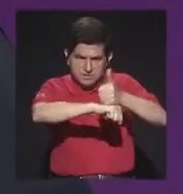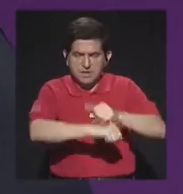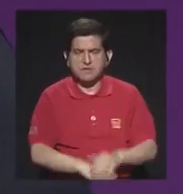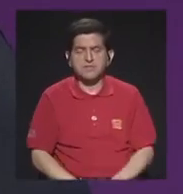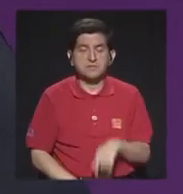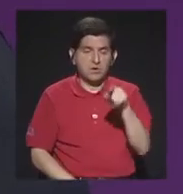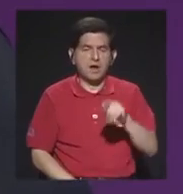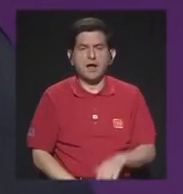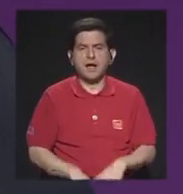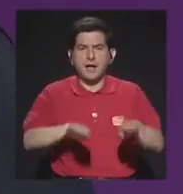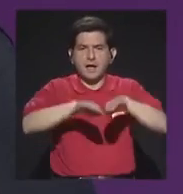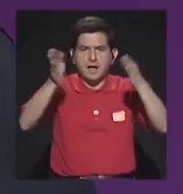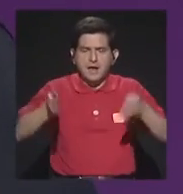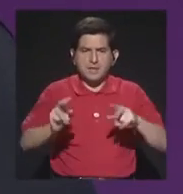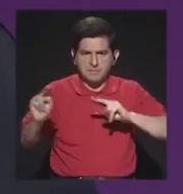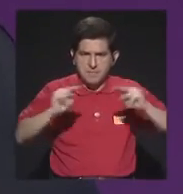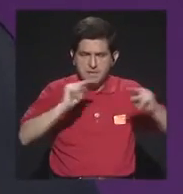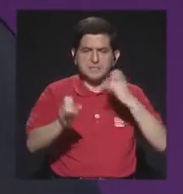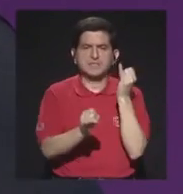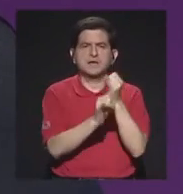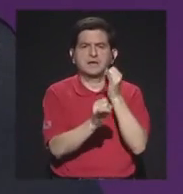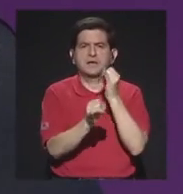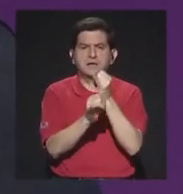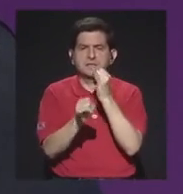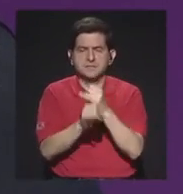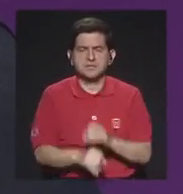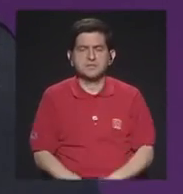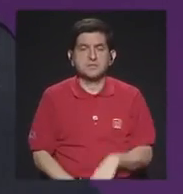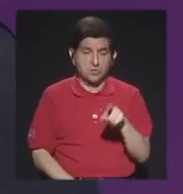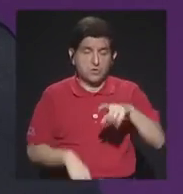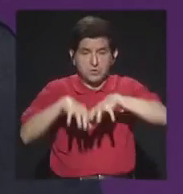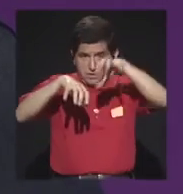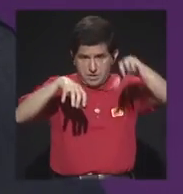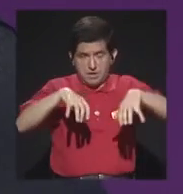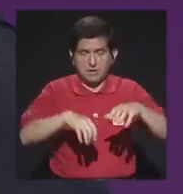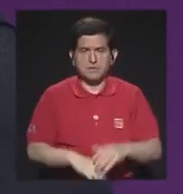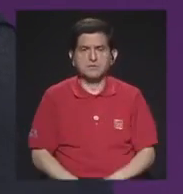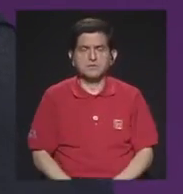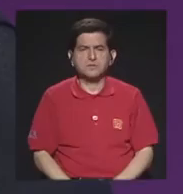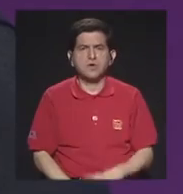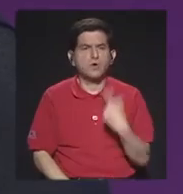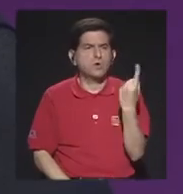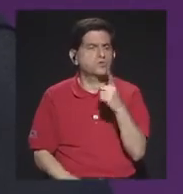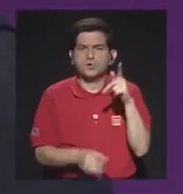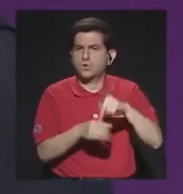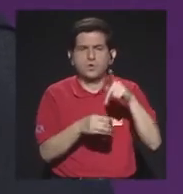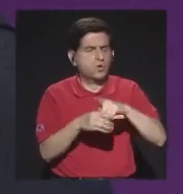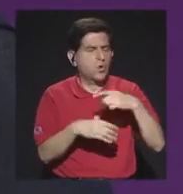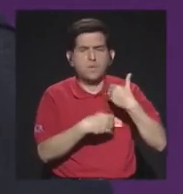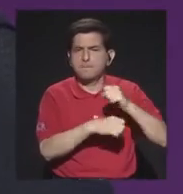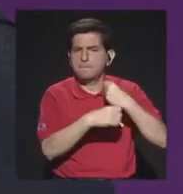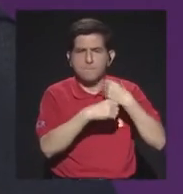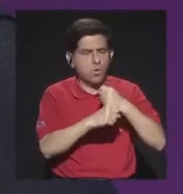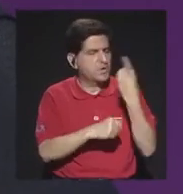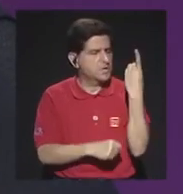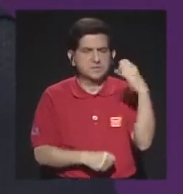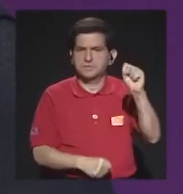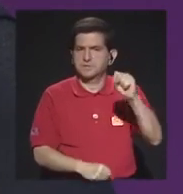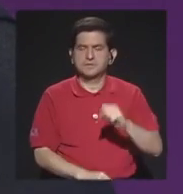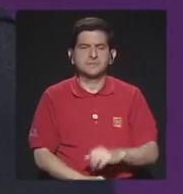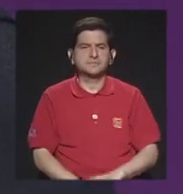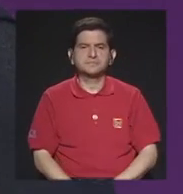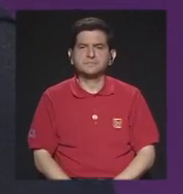mesas de negociación con las instituciones de presentes en el cantón. La única que no quiso participar fue la Municipalidad de Desamparados